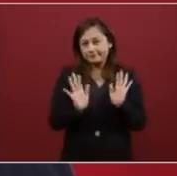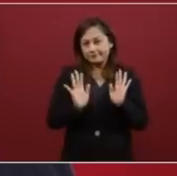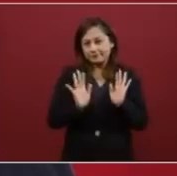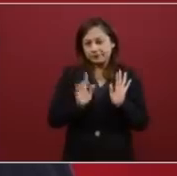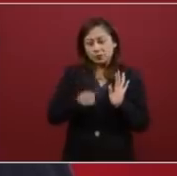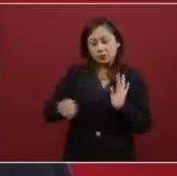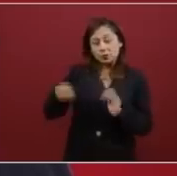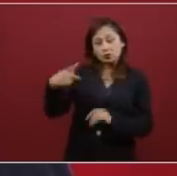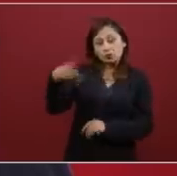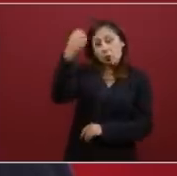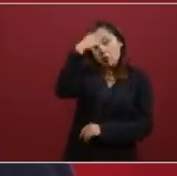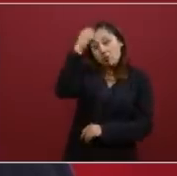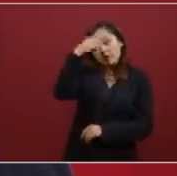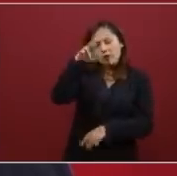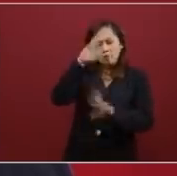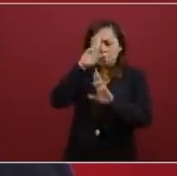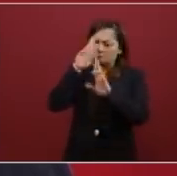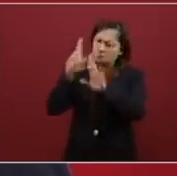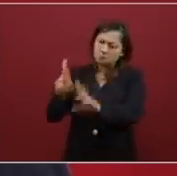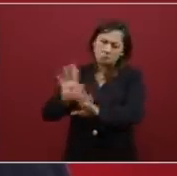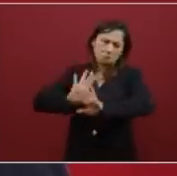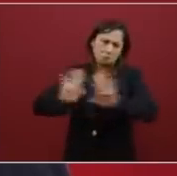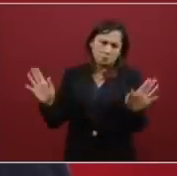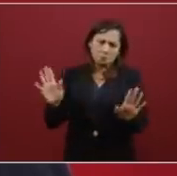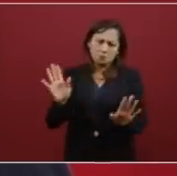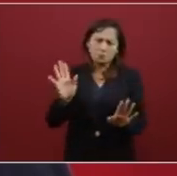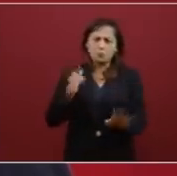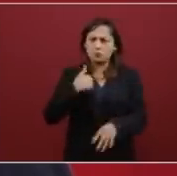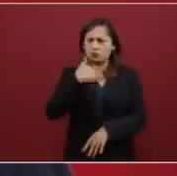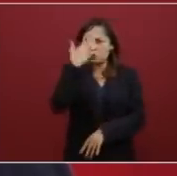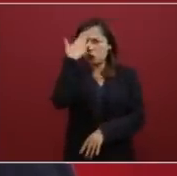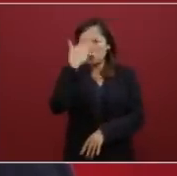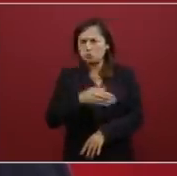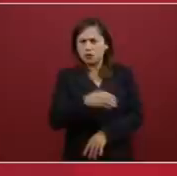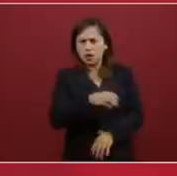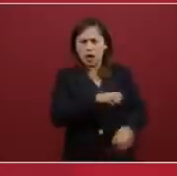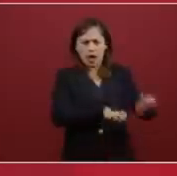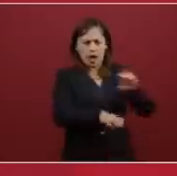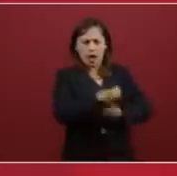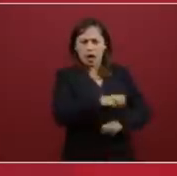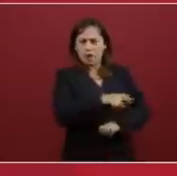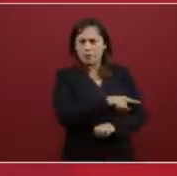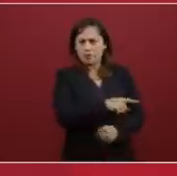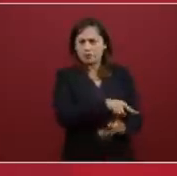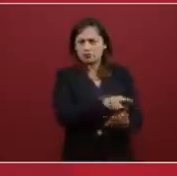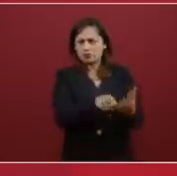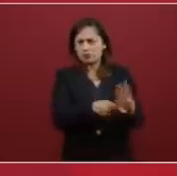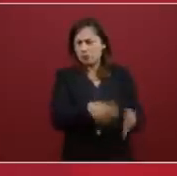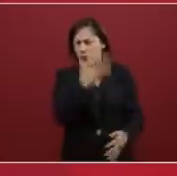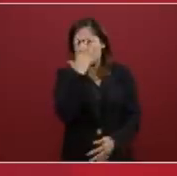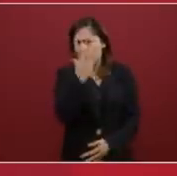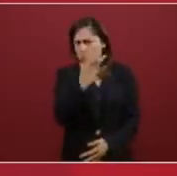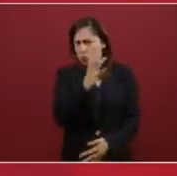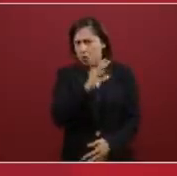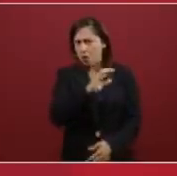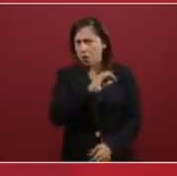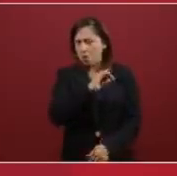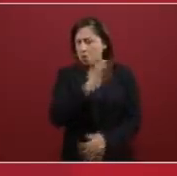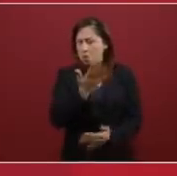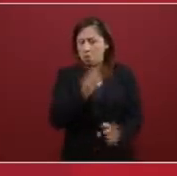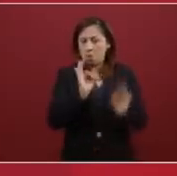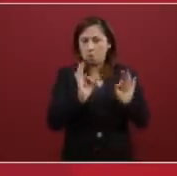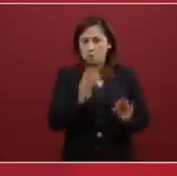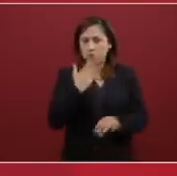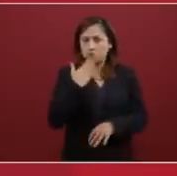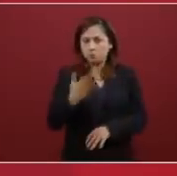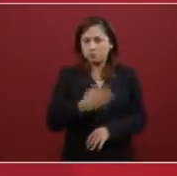otros puntos de vista. Son empresas serias, de primer. Pero entonces, ¿quién realizó el